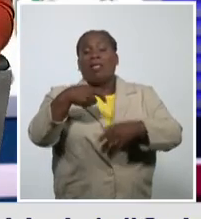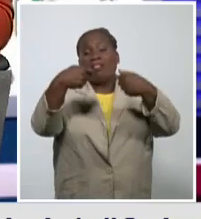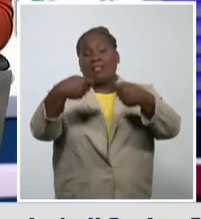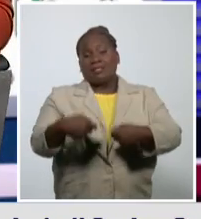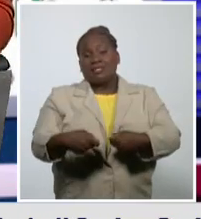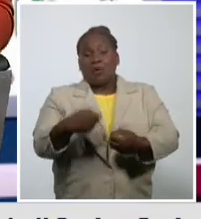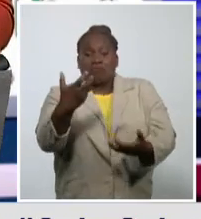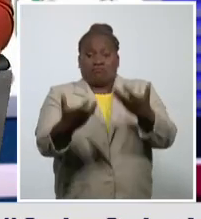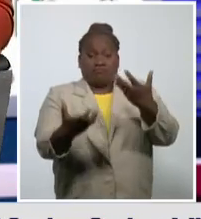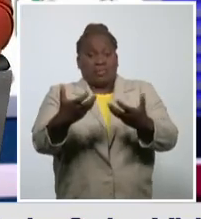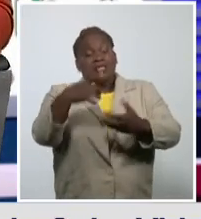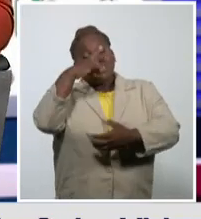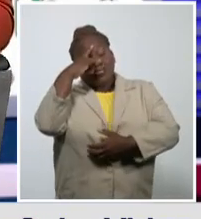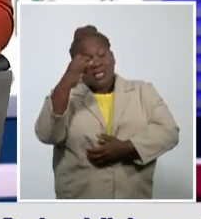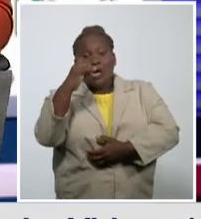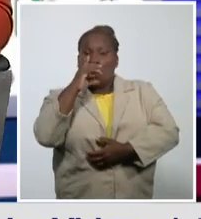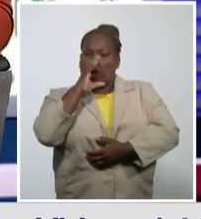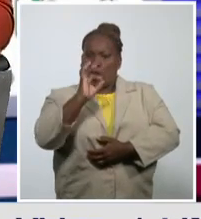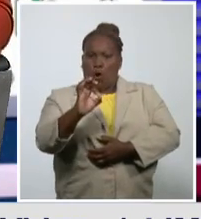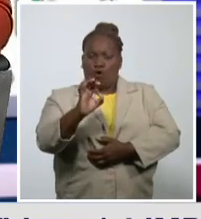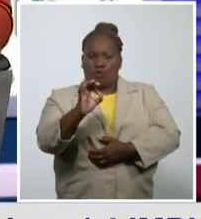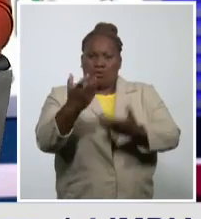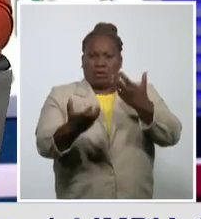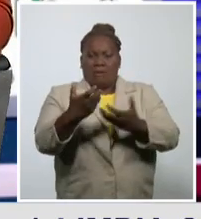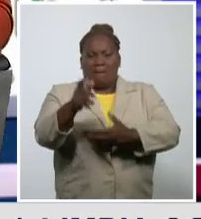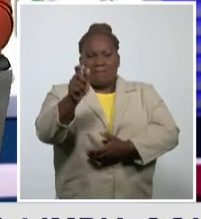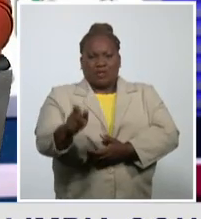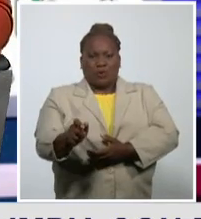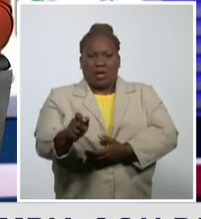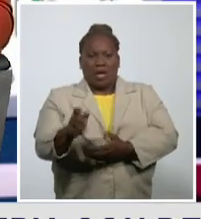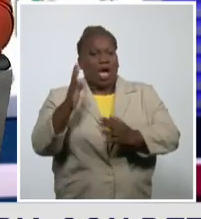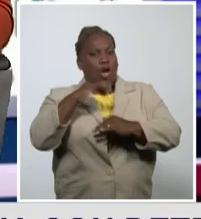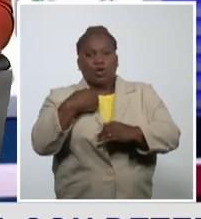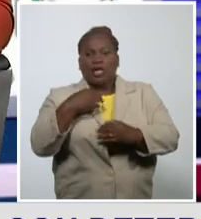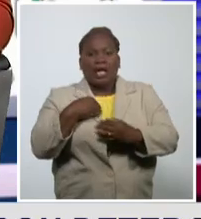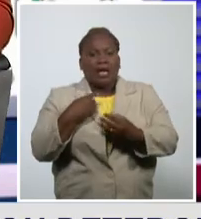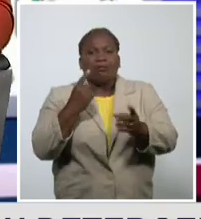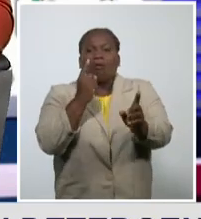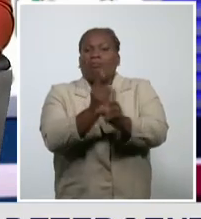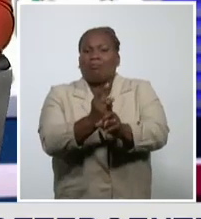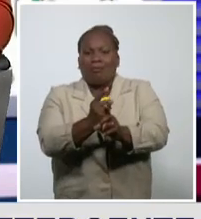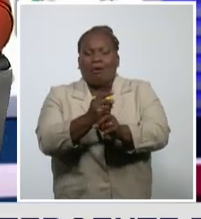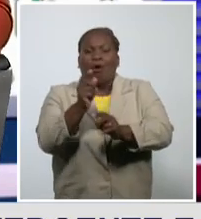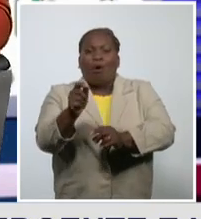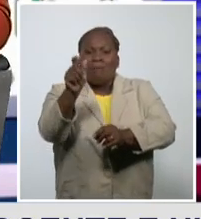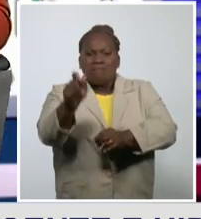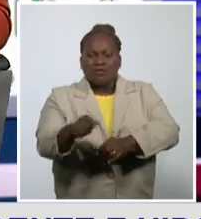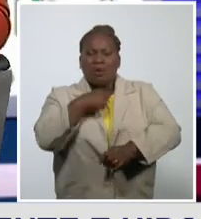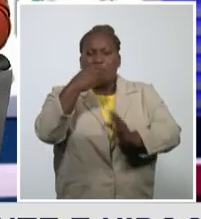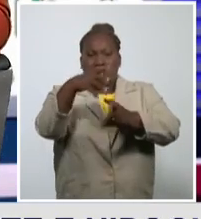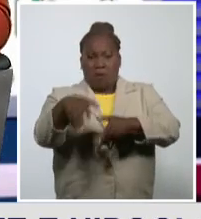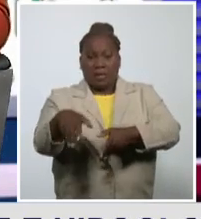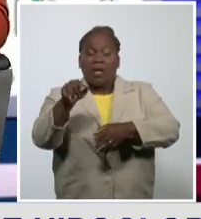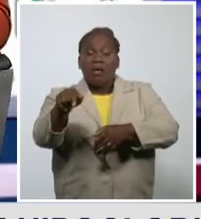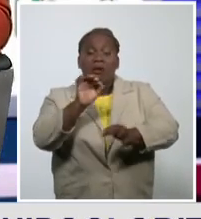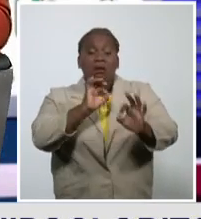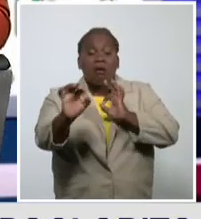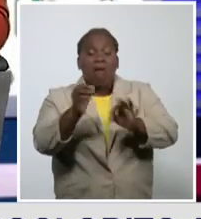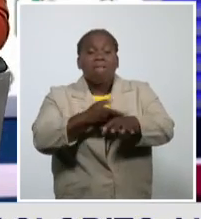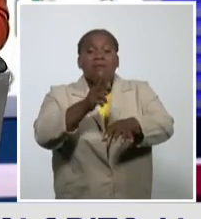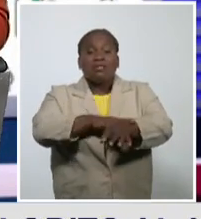incinerarlos o enterrarlos, siempre sin tener contacto con el cadáver y también tomando todas las medidas de protección.